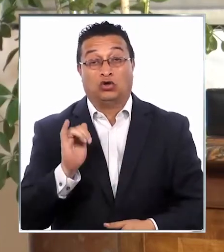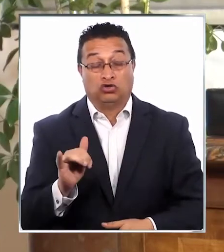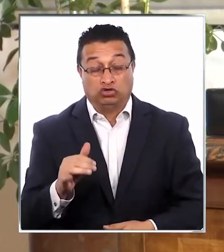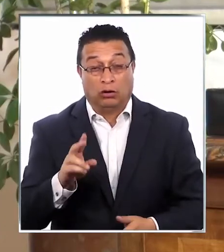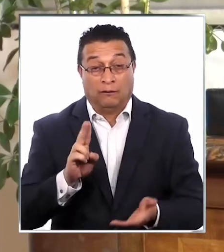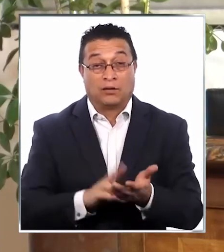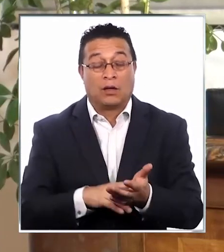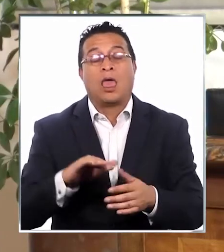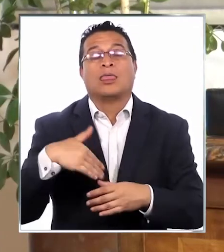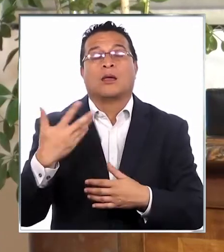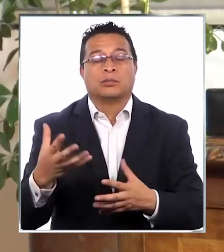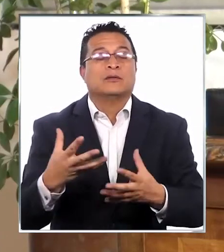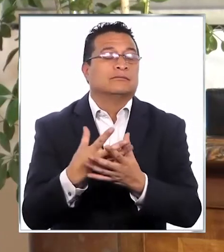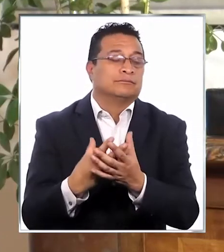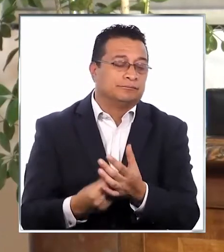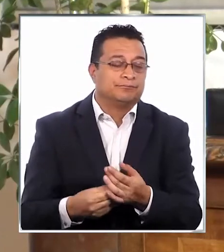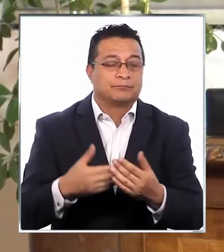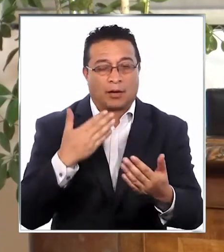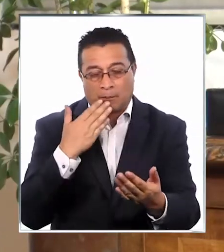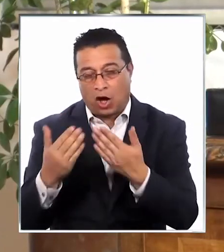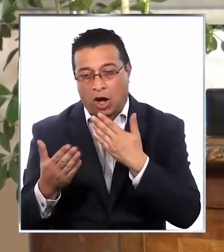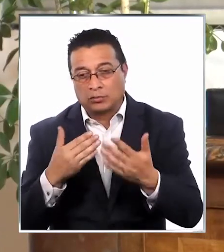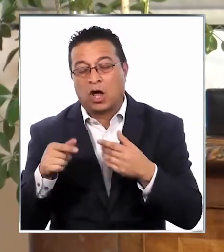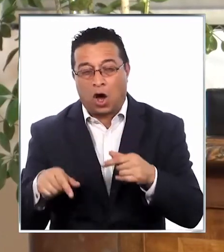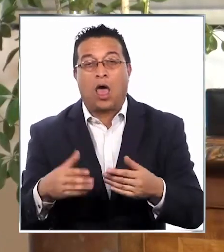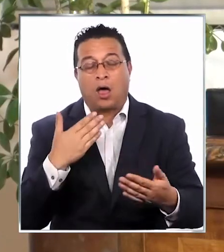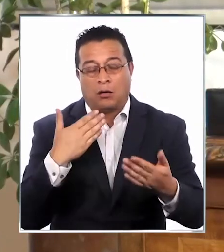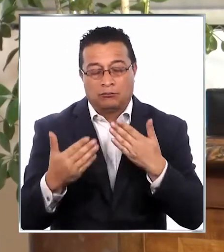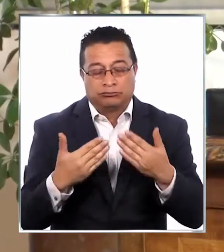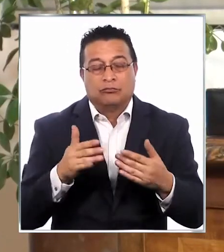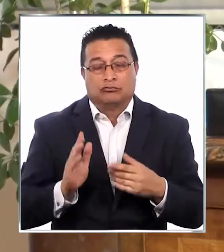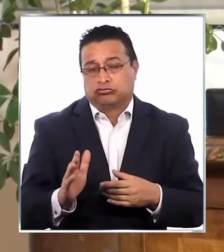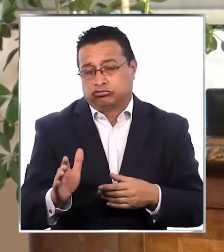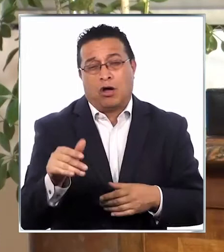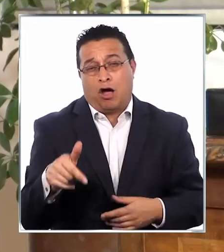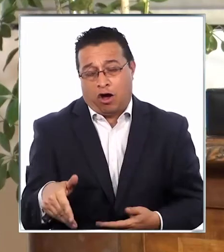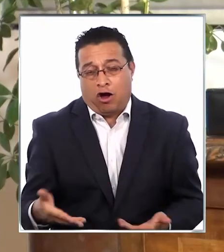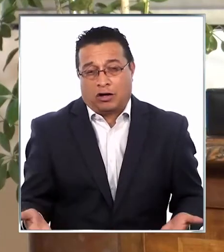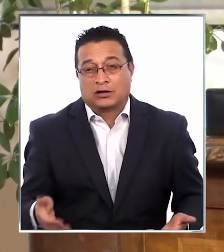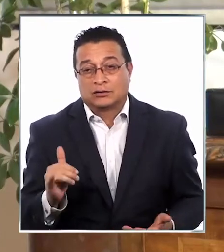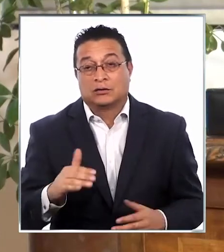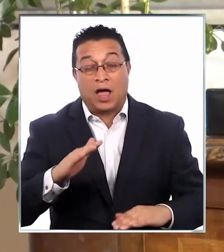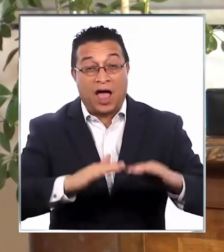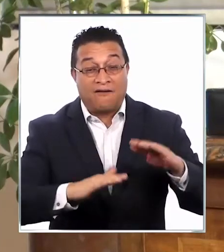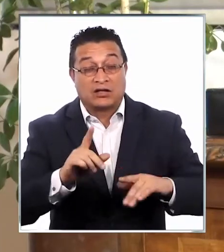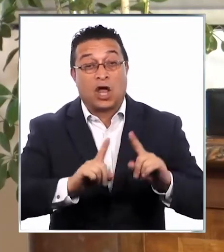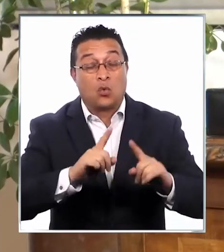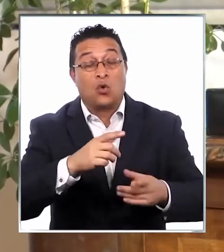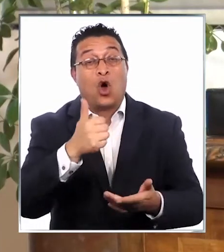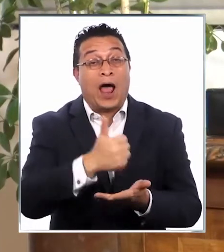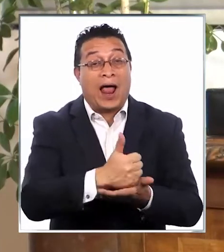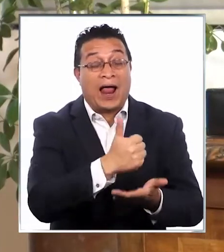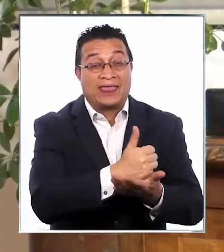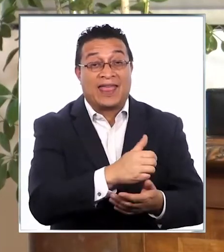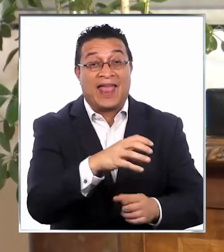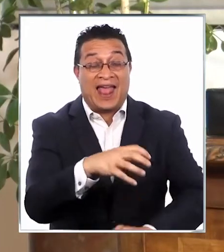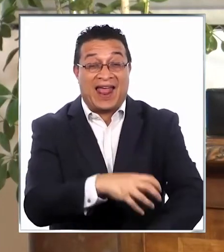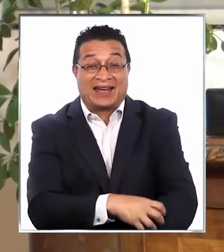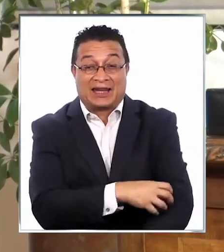después nos reconciliamos y conversamos y siempre ahora hablamos permanentemente. De repente con algunos alcaldes de